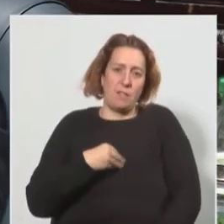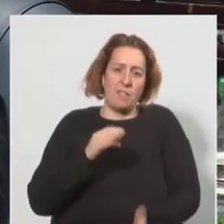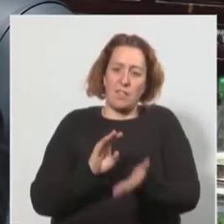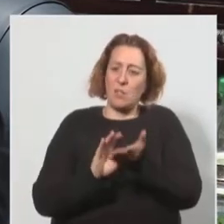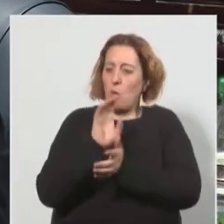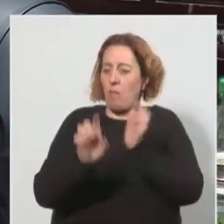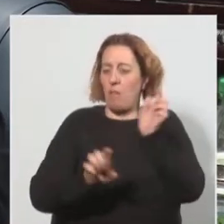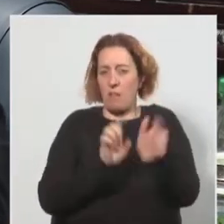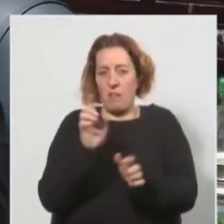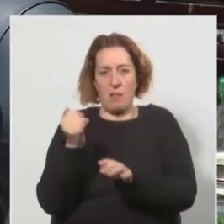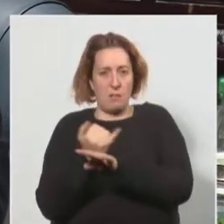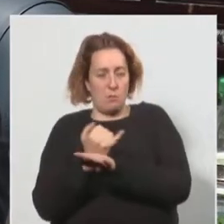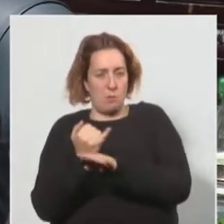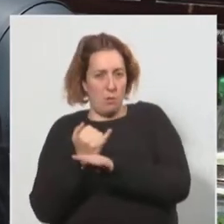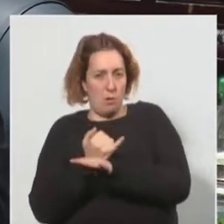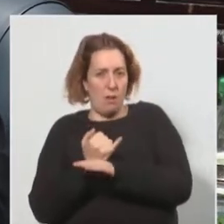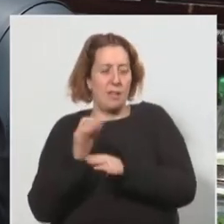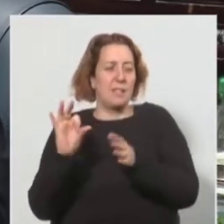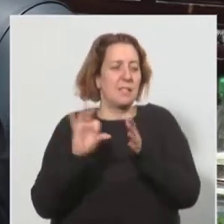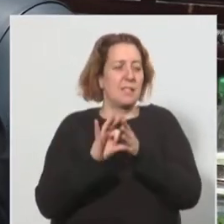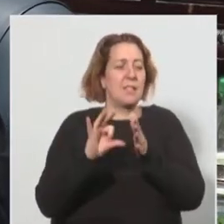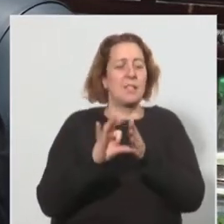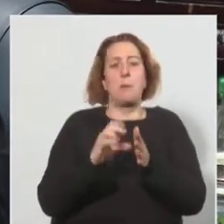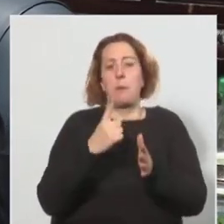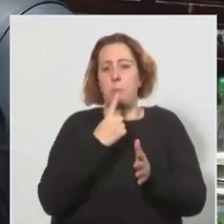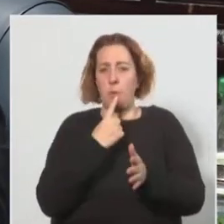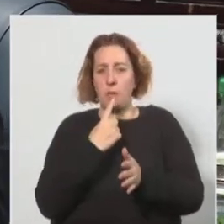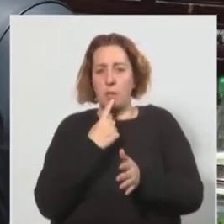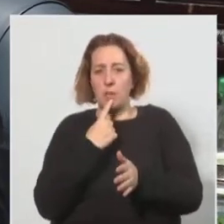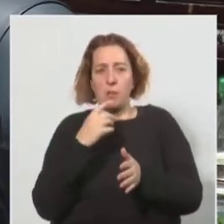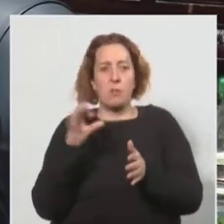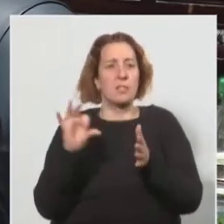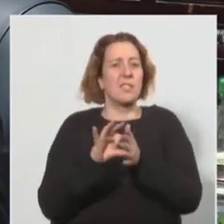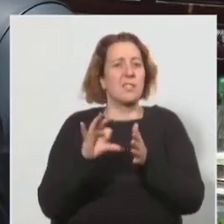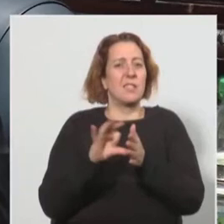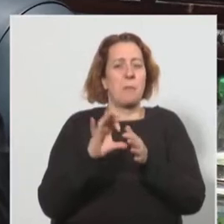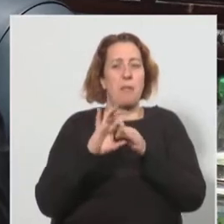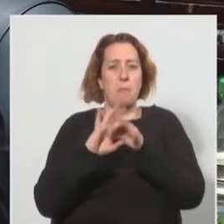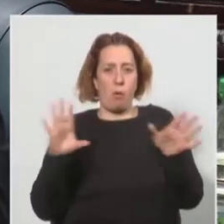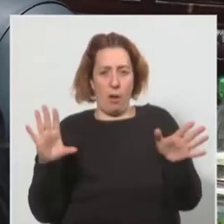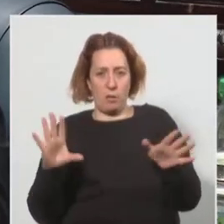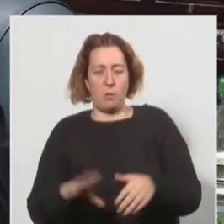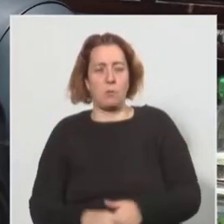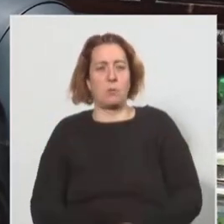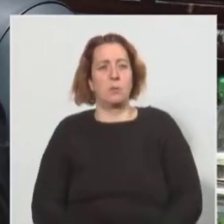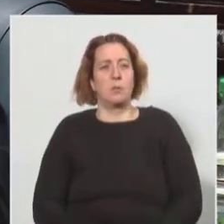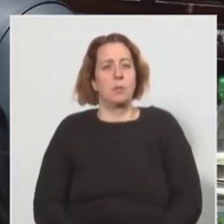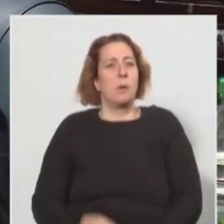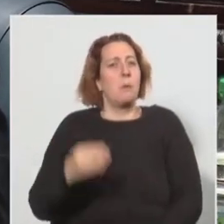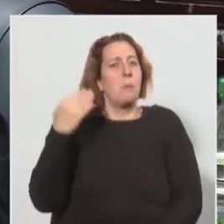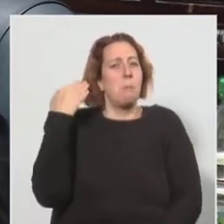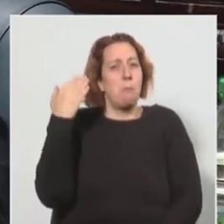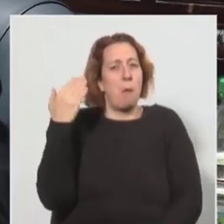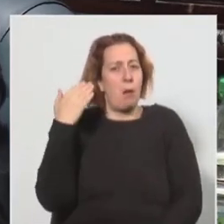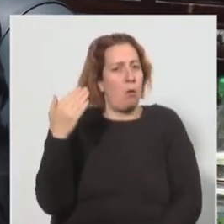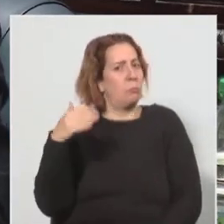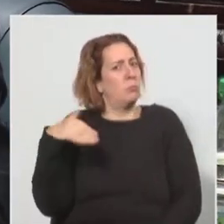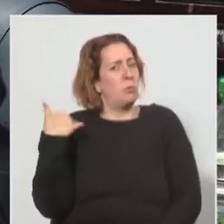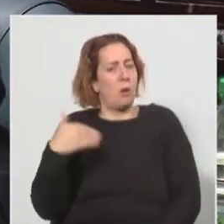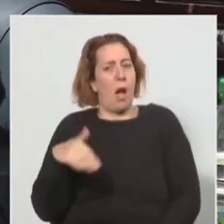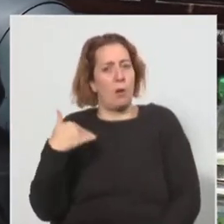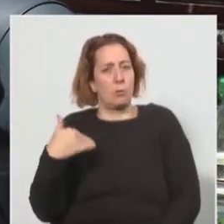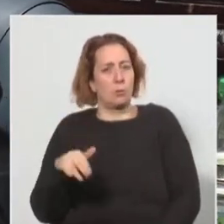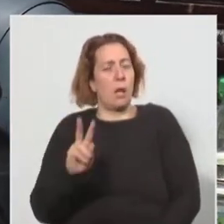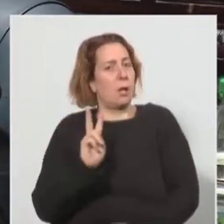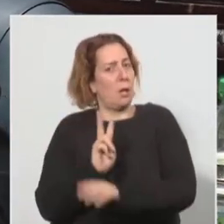las instituciones, en el sistema político, en el sistema democrático. Es un valor muy caro